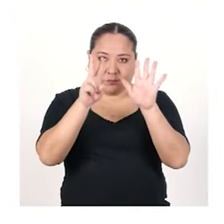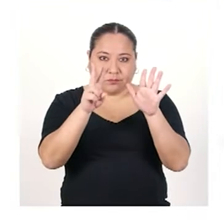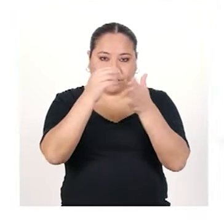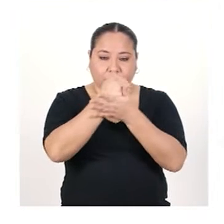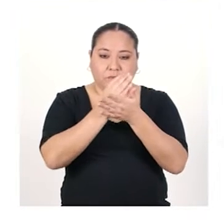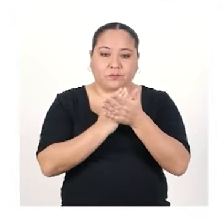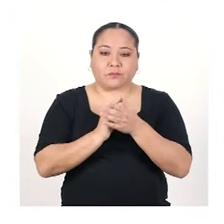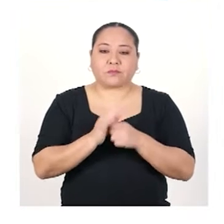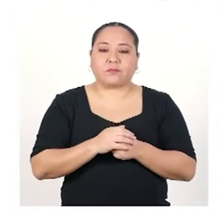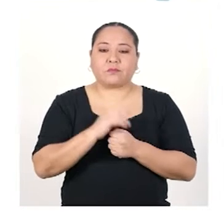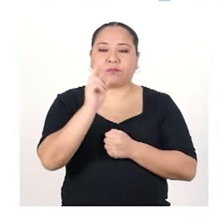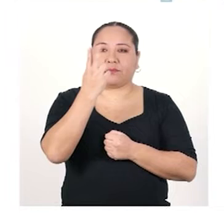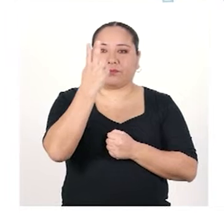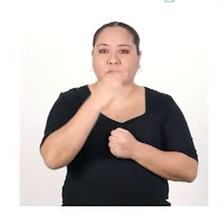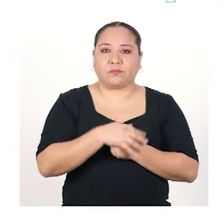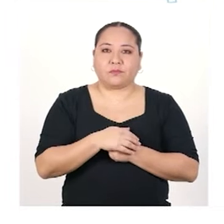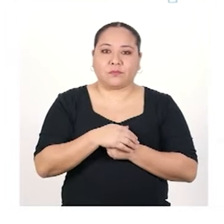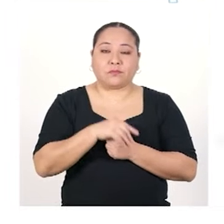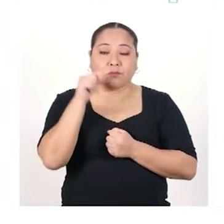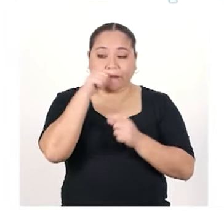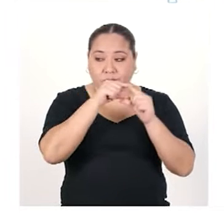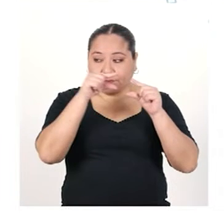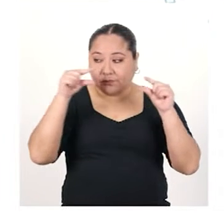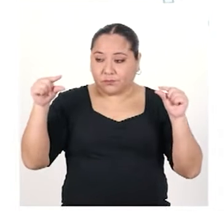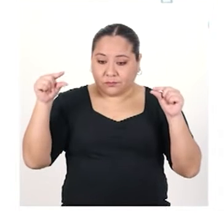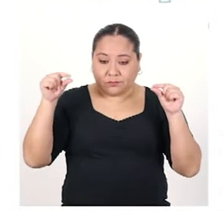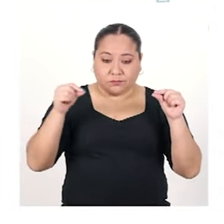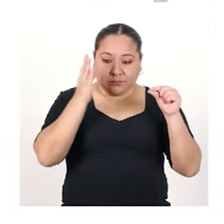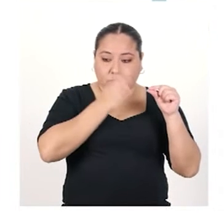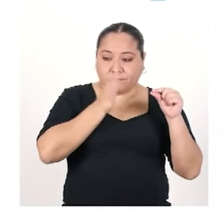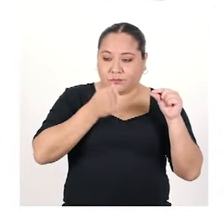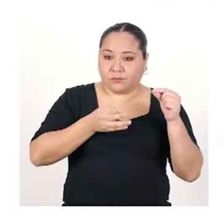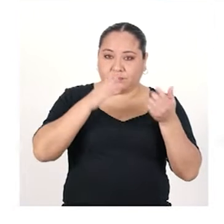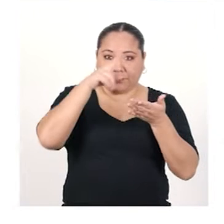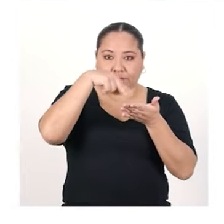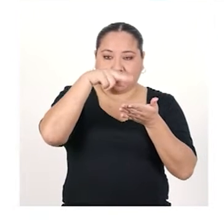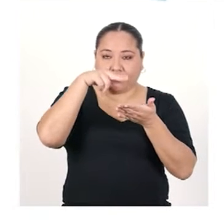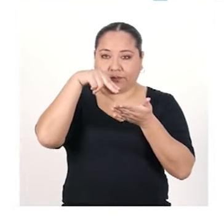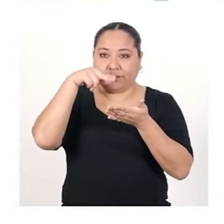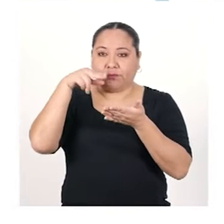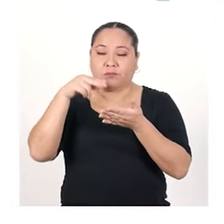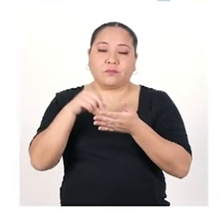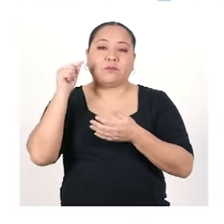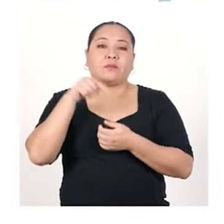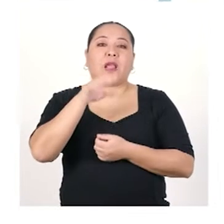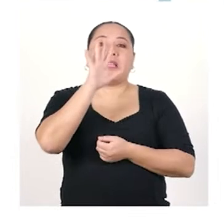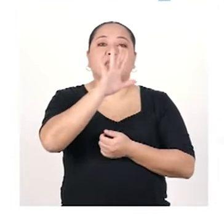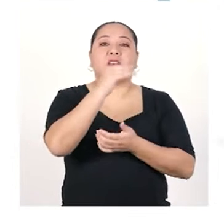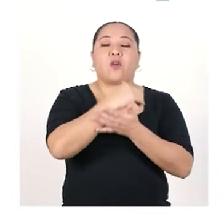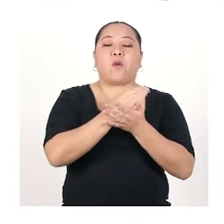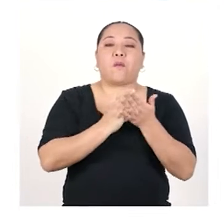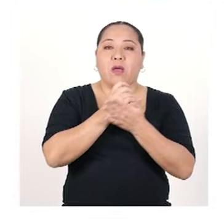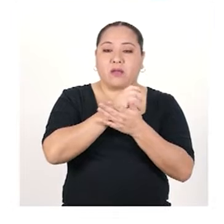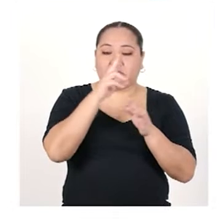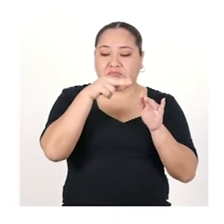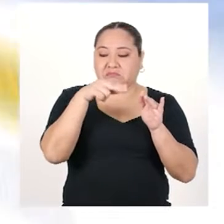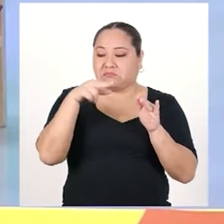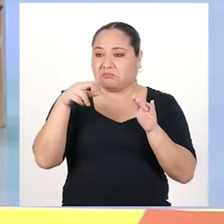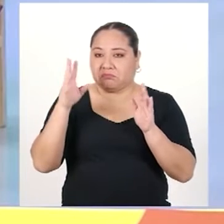iguales. Segundo paso, a la unidad rectangular le sombreamos o pintamos 5 partes